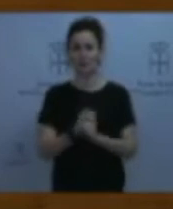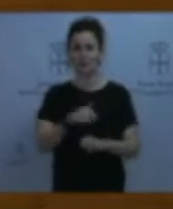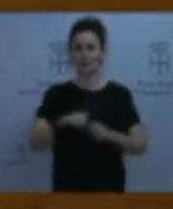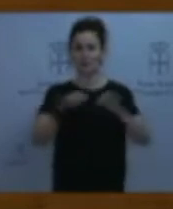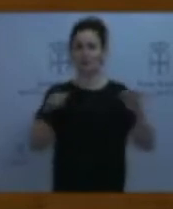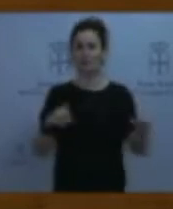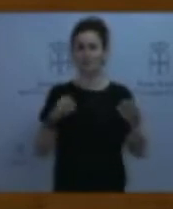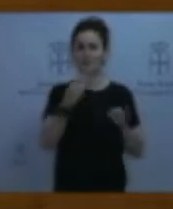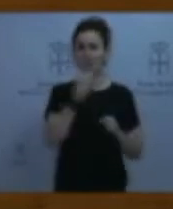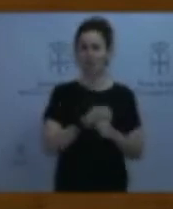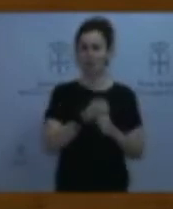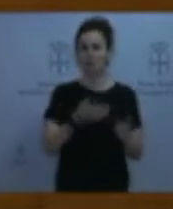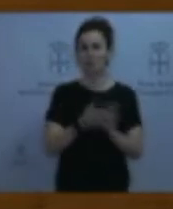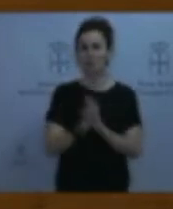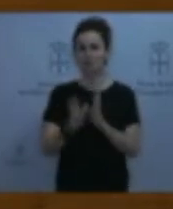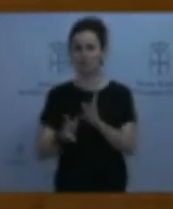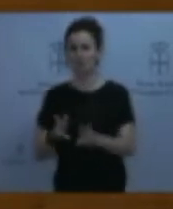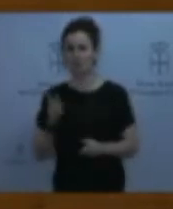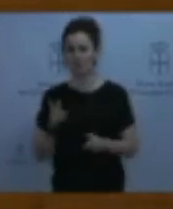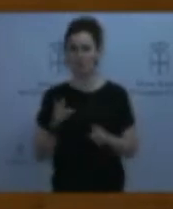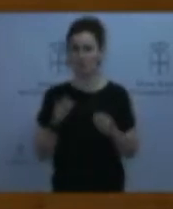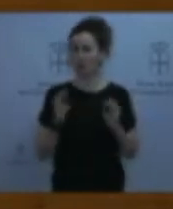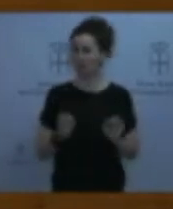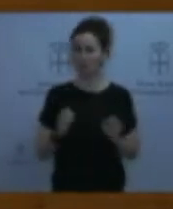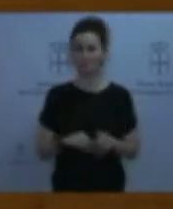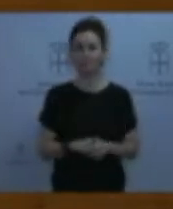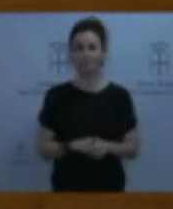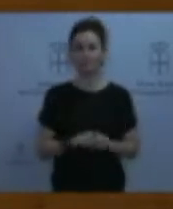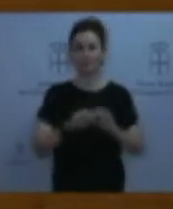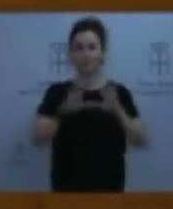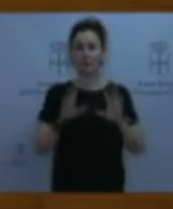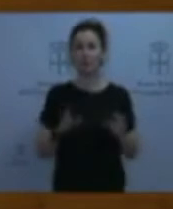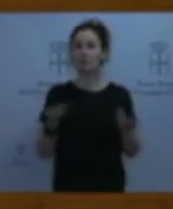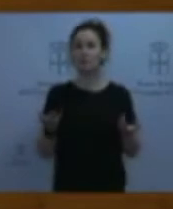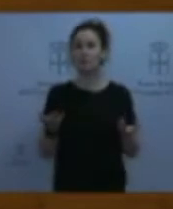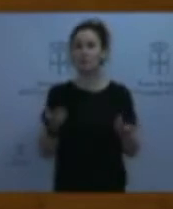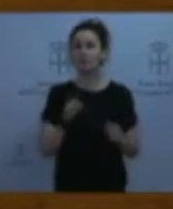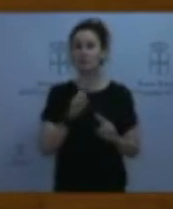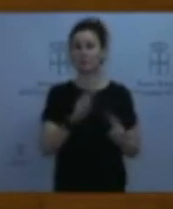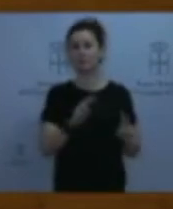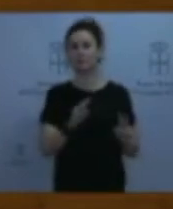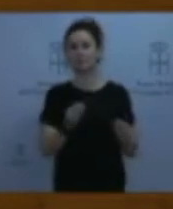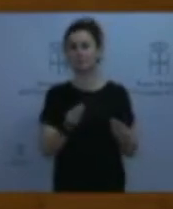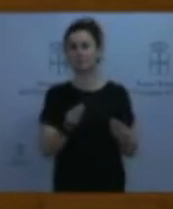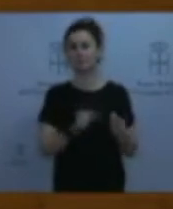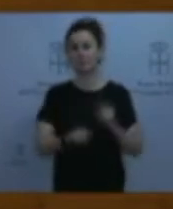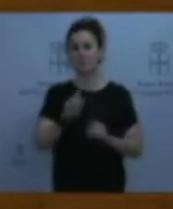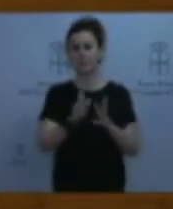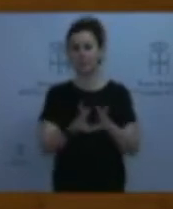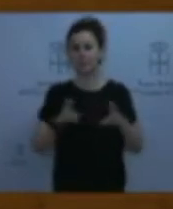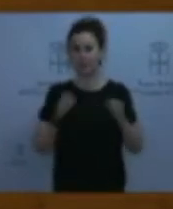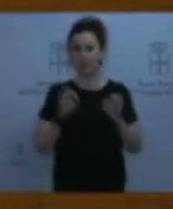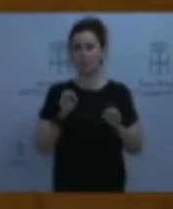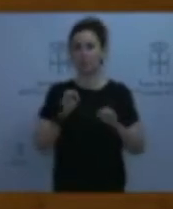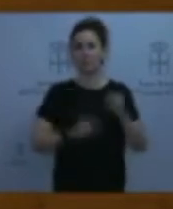sido un expolio. Eso yo creo que queda claro a todo el mundo. Y la magnitud del desfalco lo podemos ver cuando miramos las cantidades de la obra social y